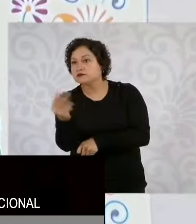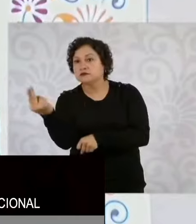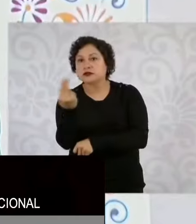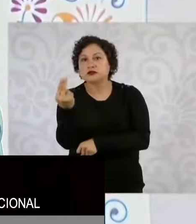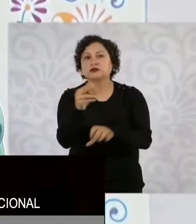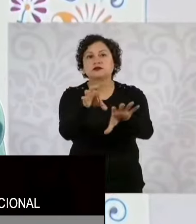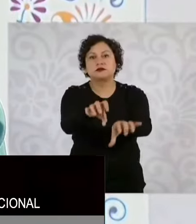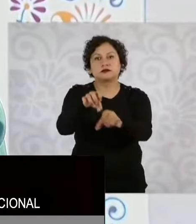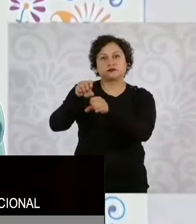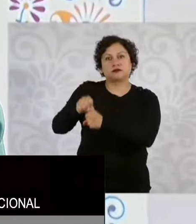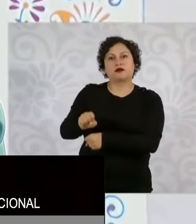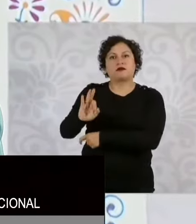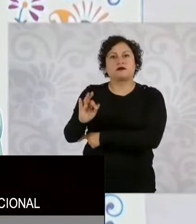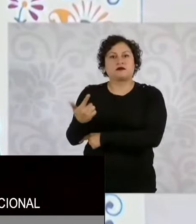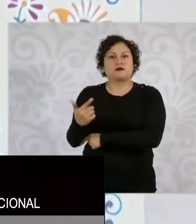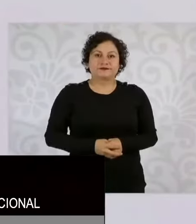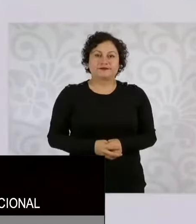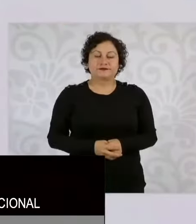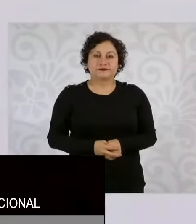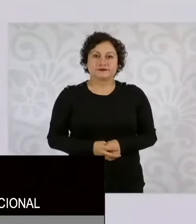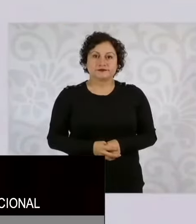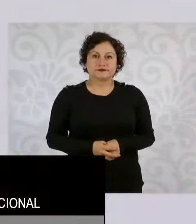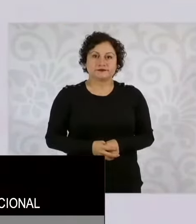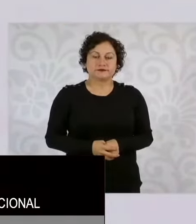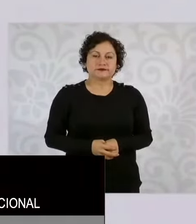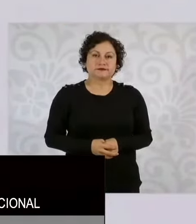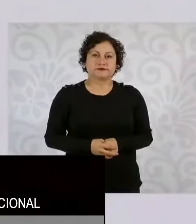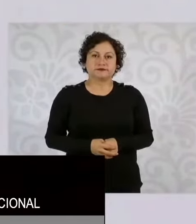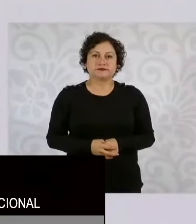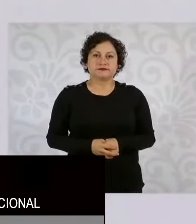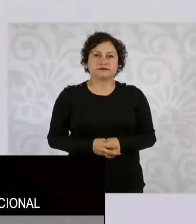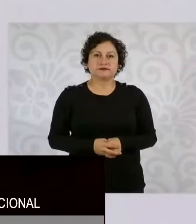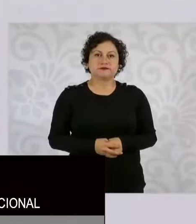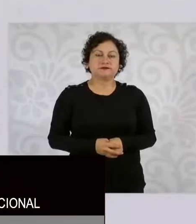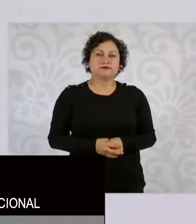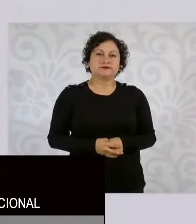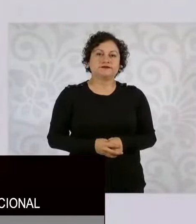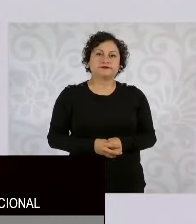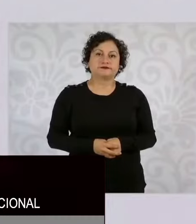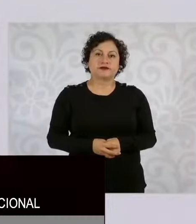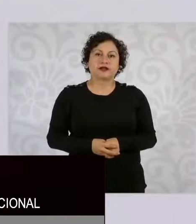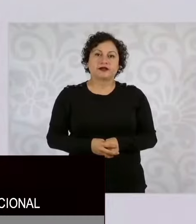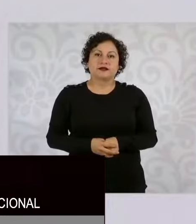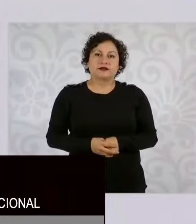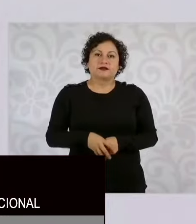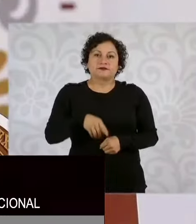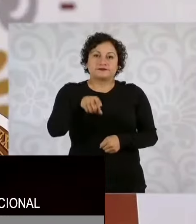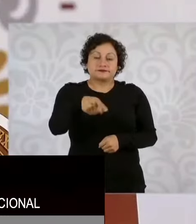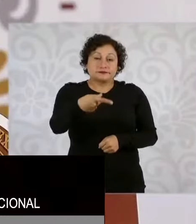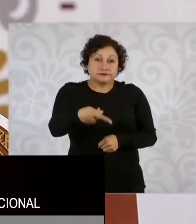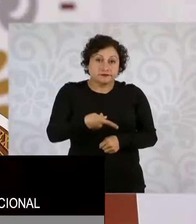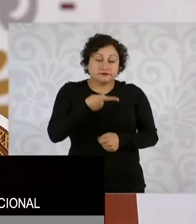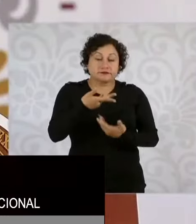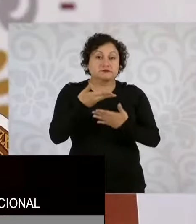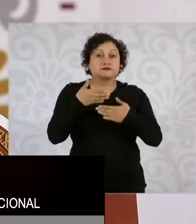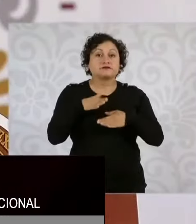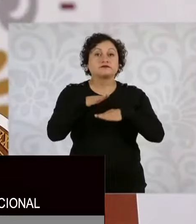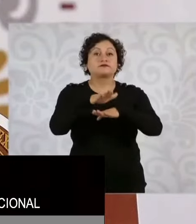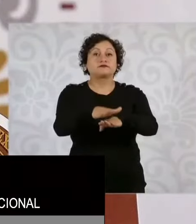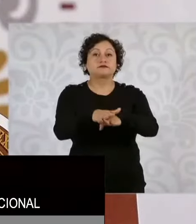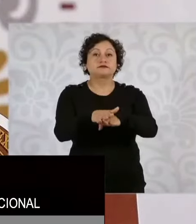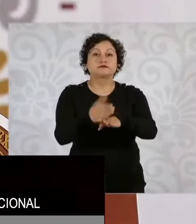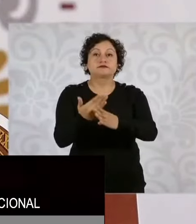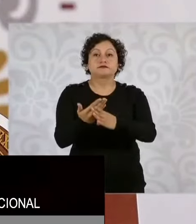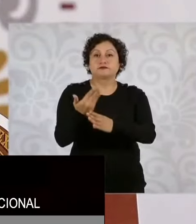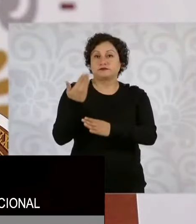sea, simplemente con abstraer la información de ahí del portal ya estarían cumpliéndose con los criterios de publicidad, de